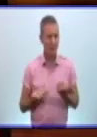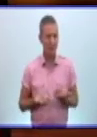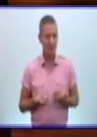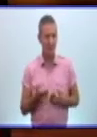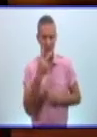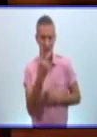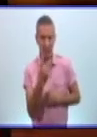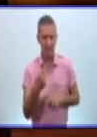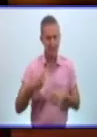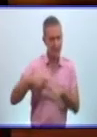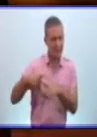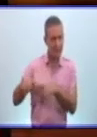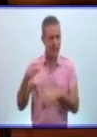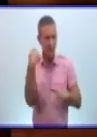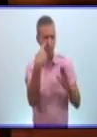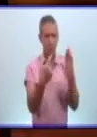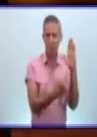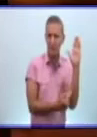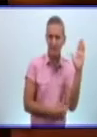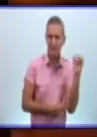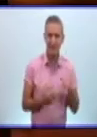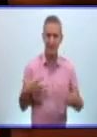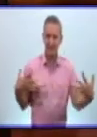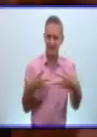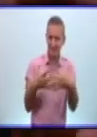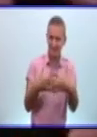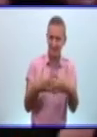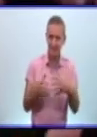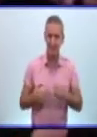ver otras características de las mezclas.